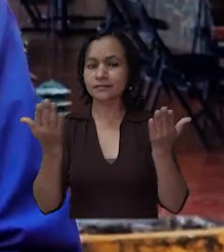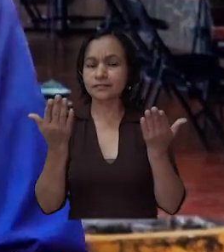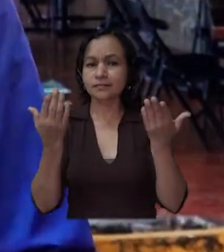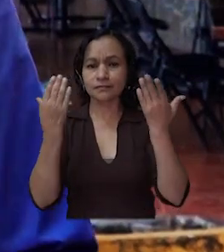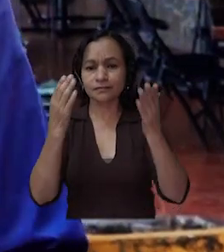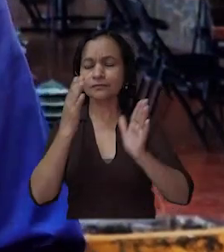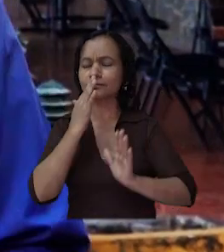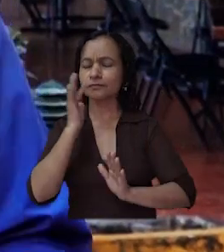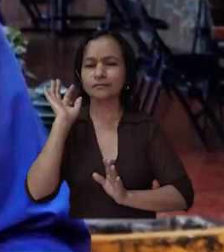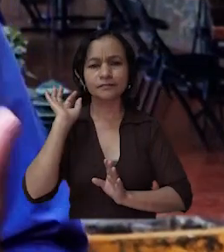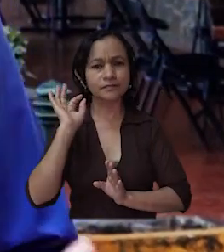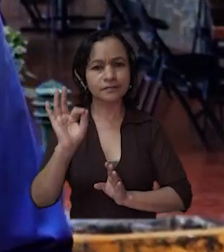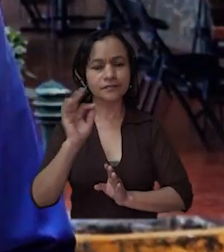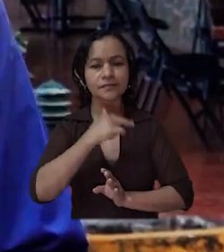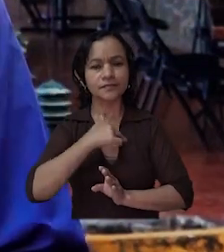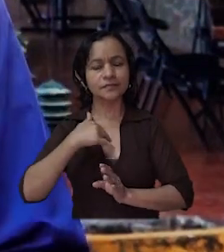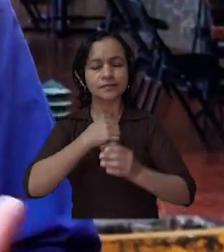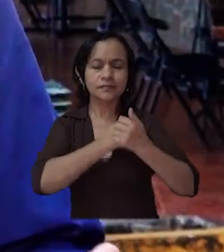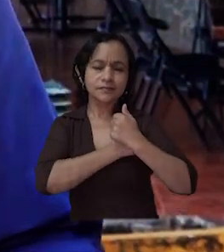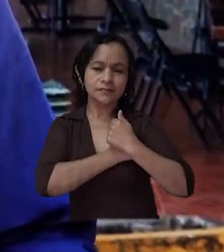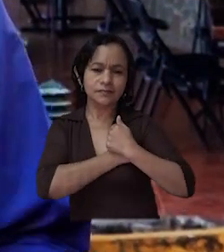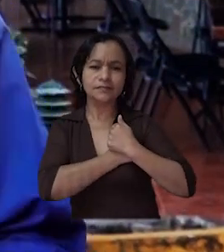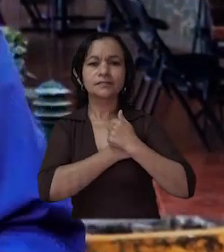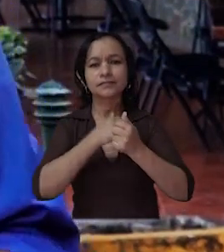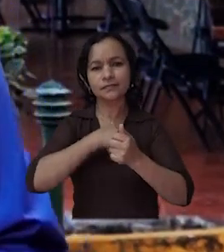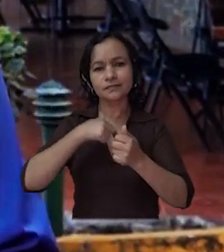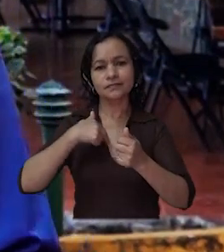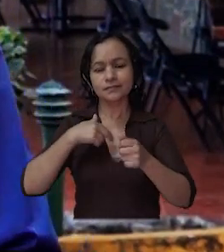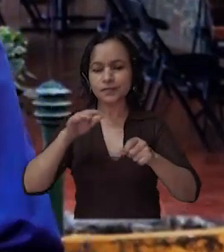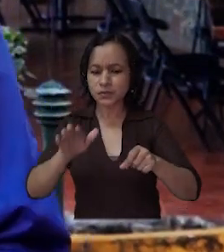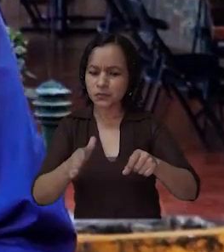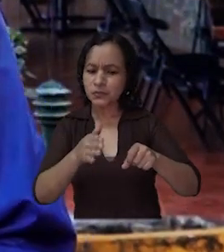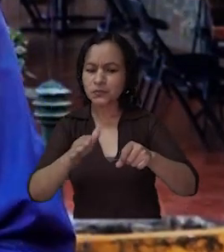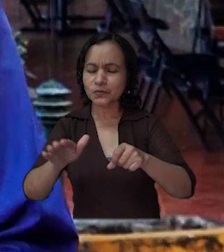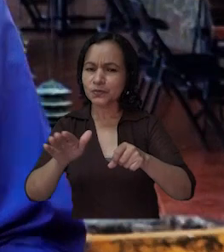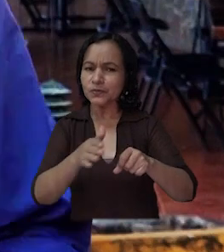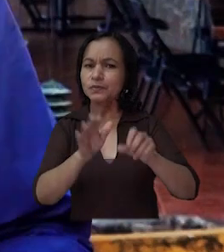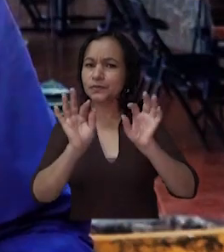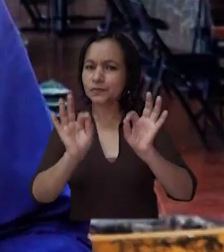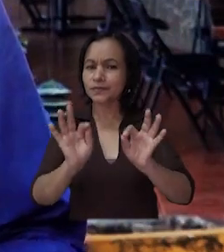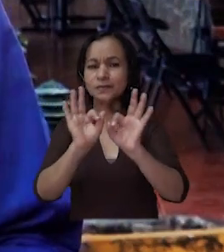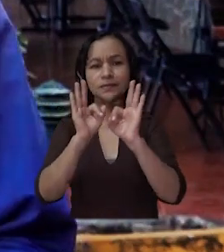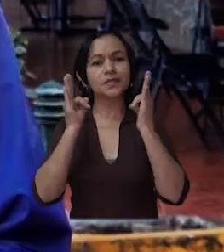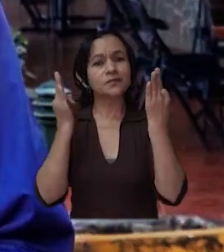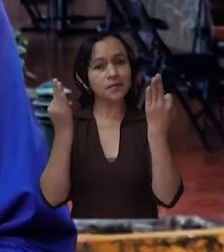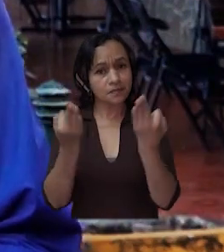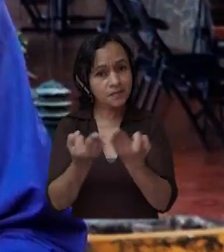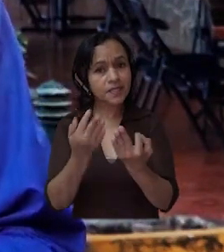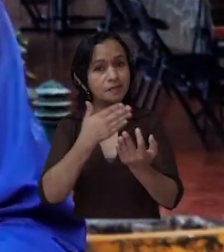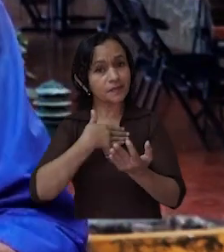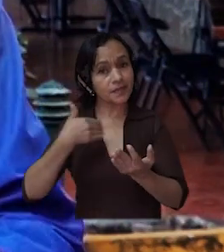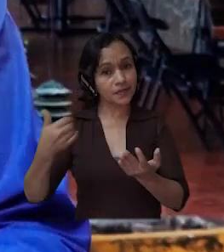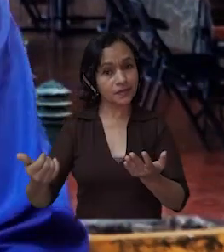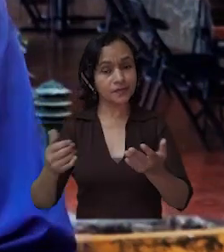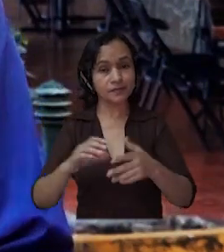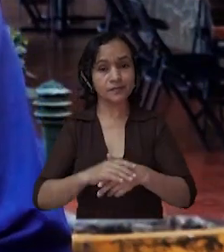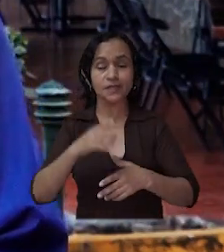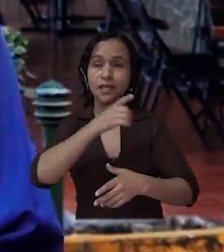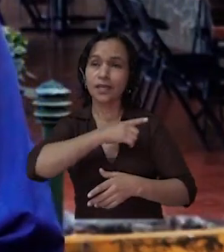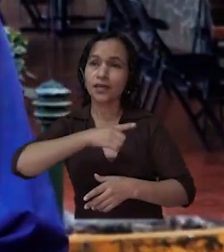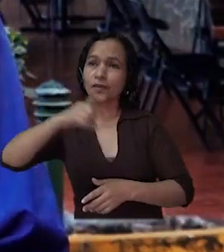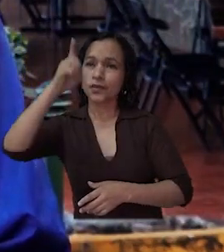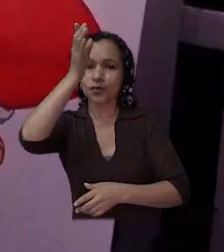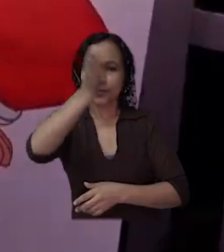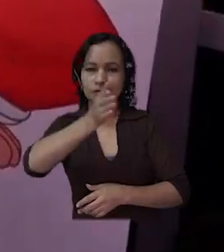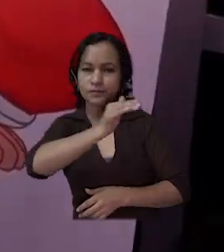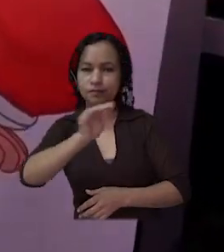algo delicioso hacerlo con cariño, hacerlo con amor, cocinar despacito, cocinar en familia. Y Dios nos bendiga a